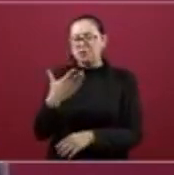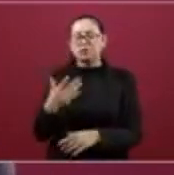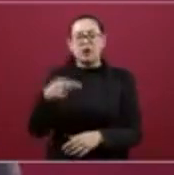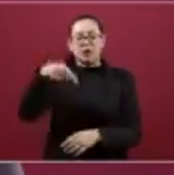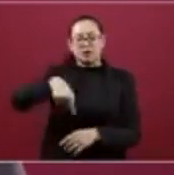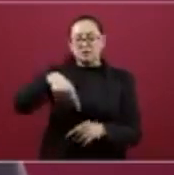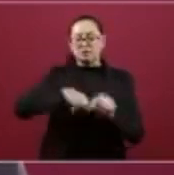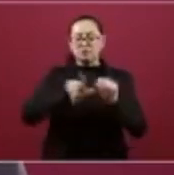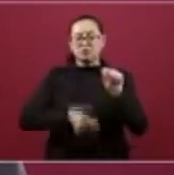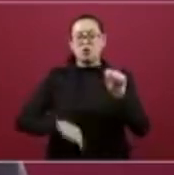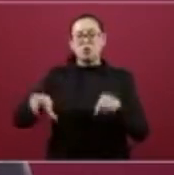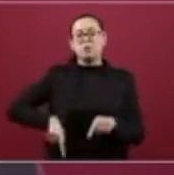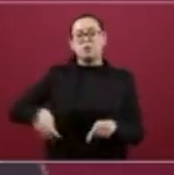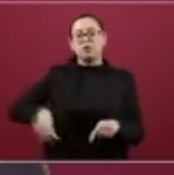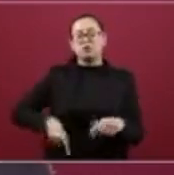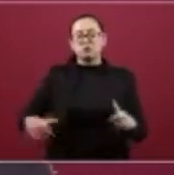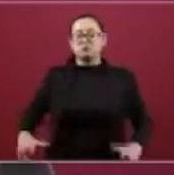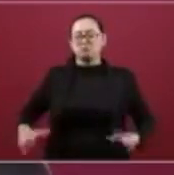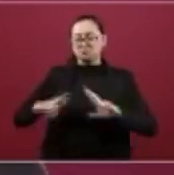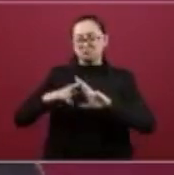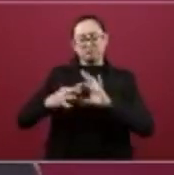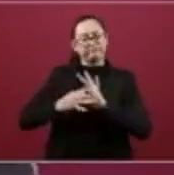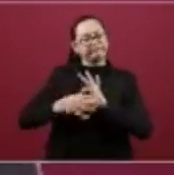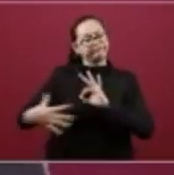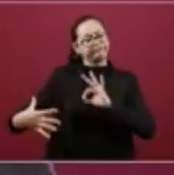laico, pero